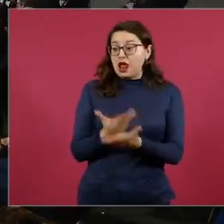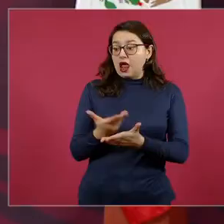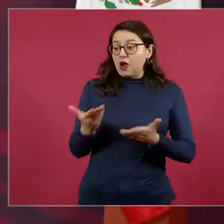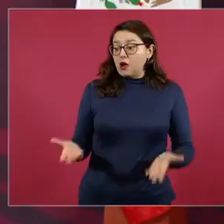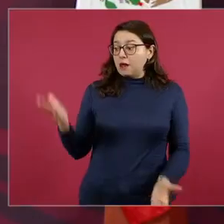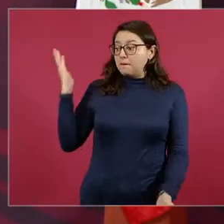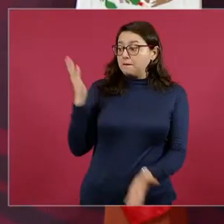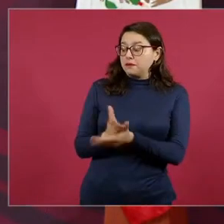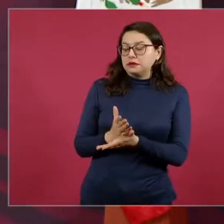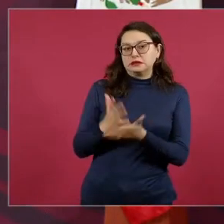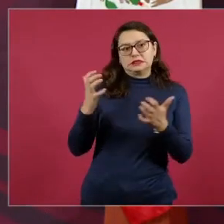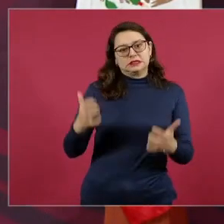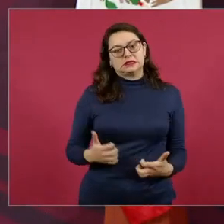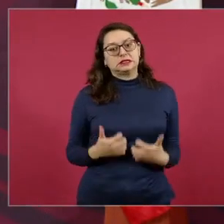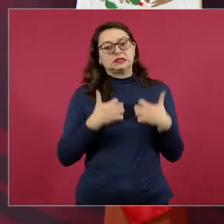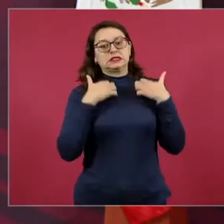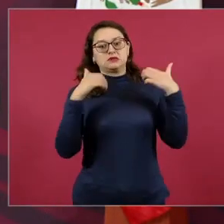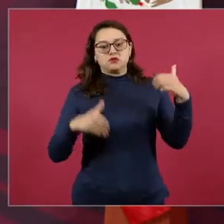Pero bueno,